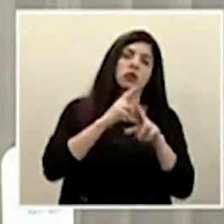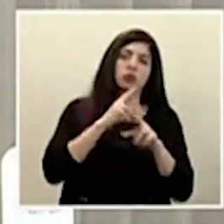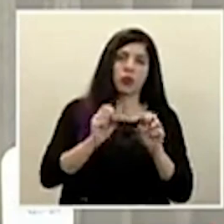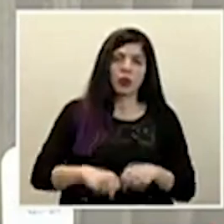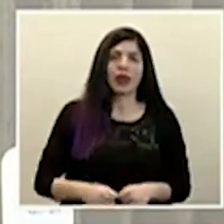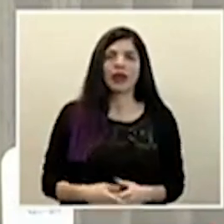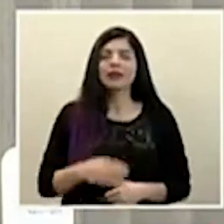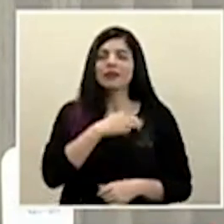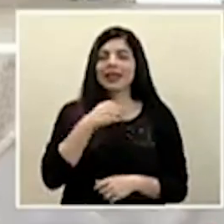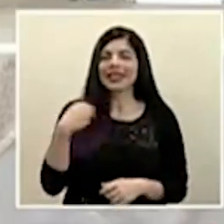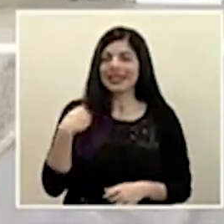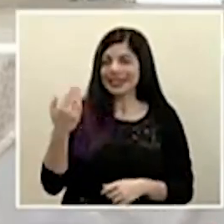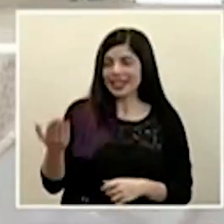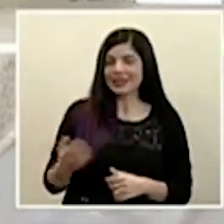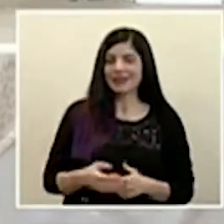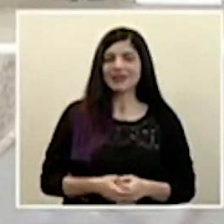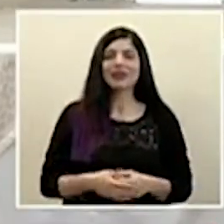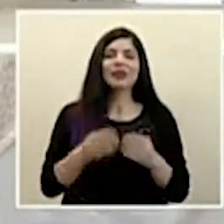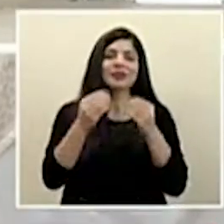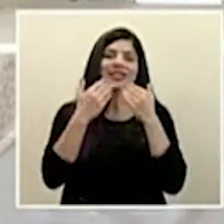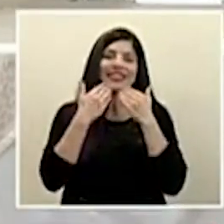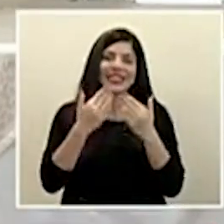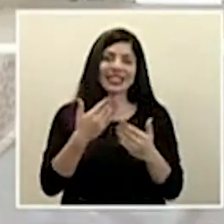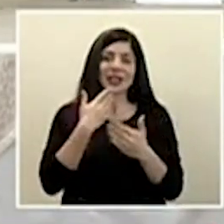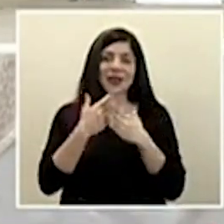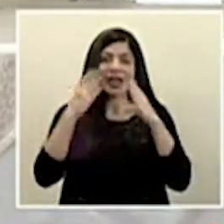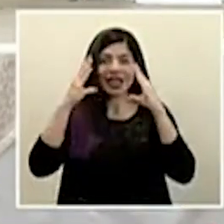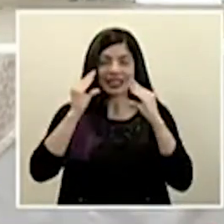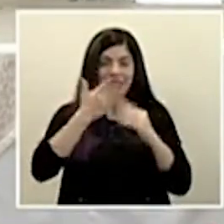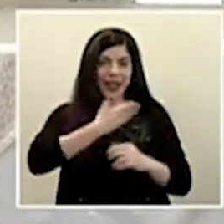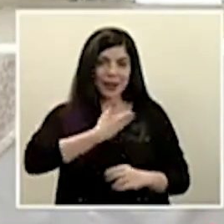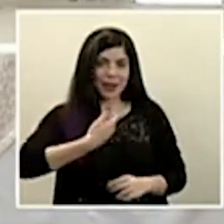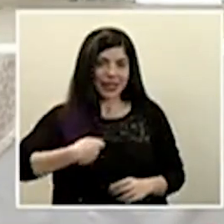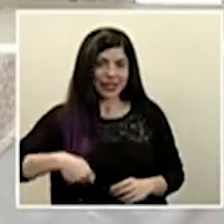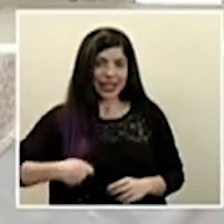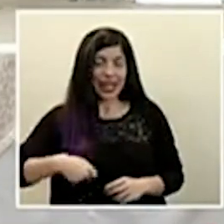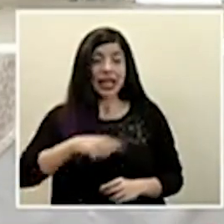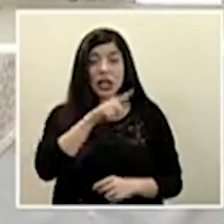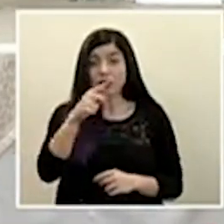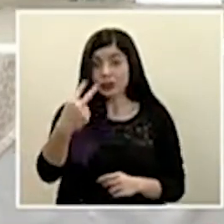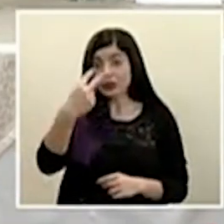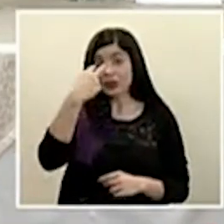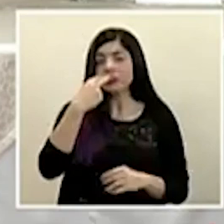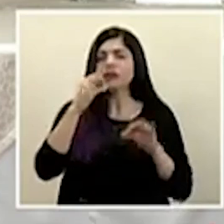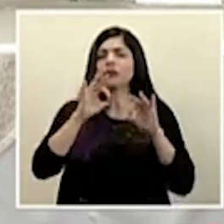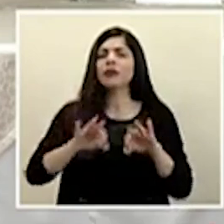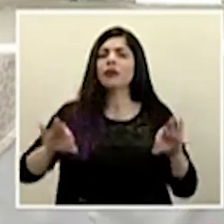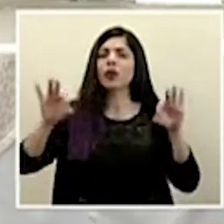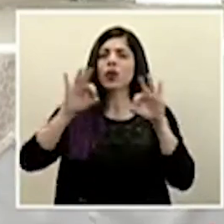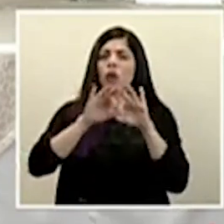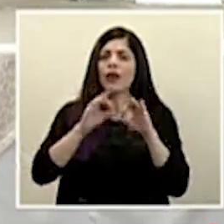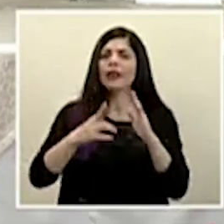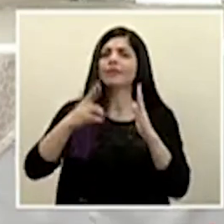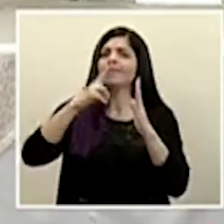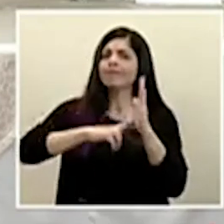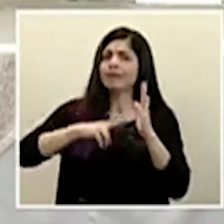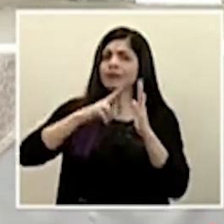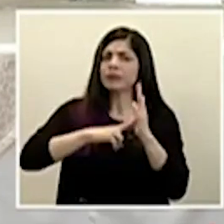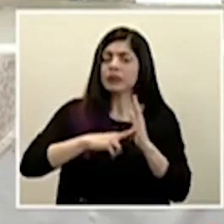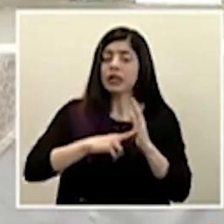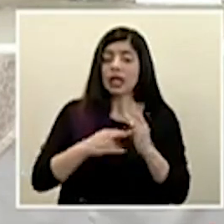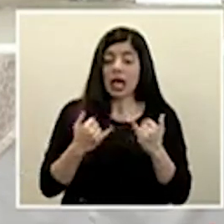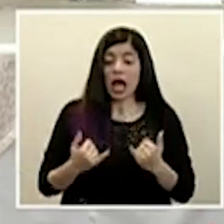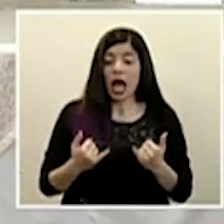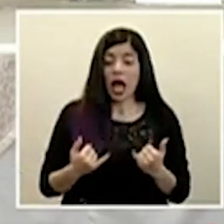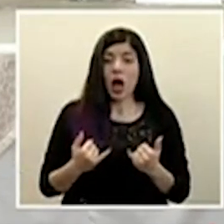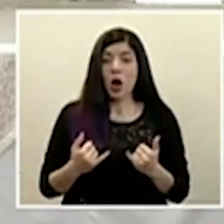prensa. Ministra, adelante. Muchas gracias, muy buenas tardes, presidente, y a quienes nos siguen. Es importante reiterar que precisamente